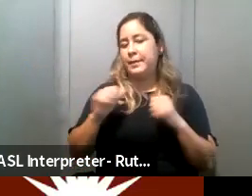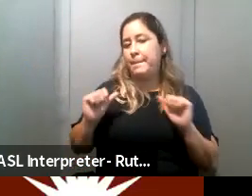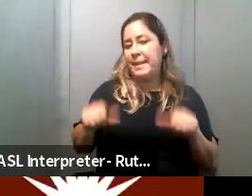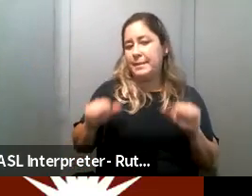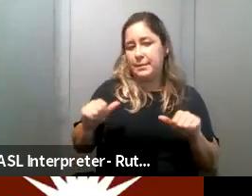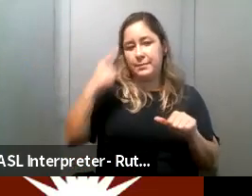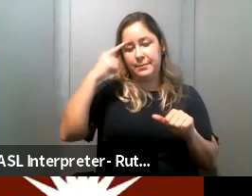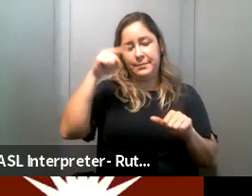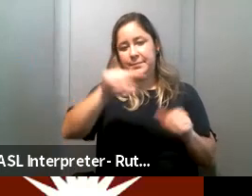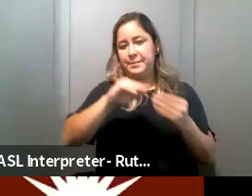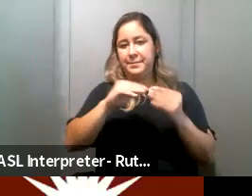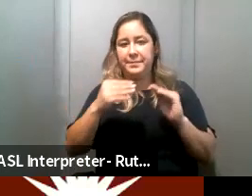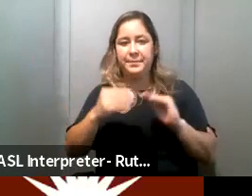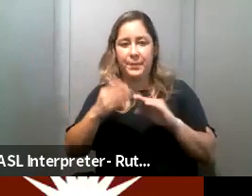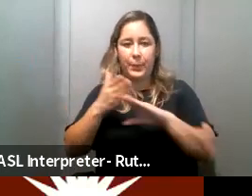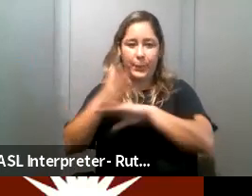y los mismos